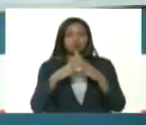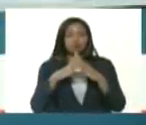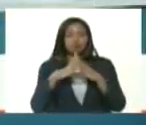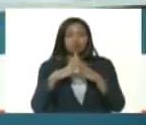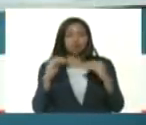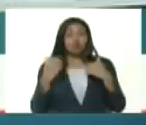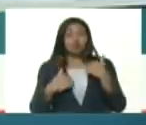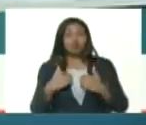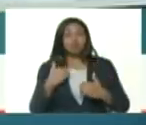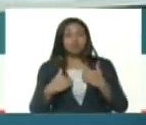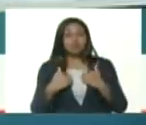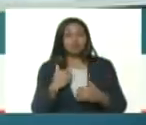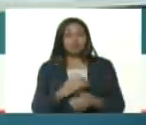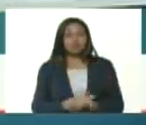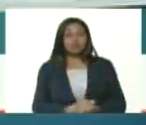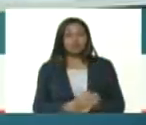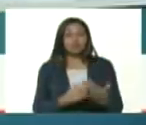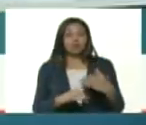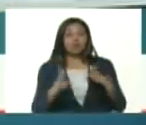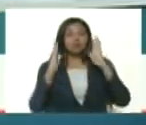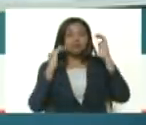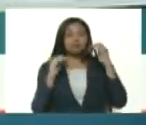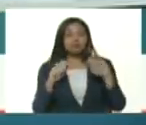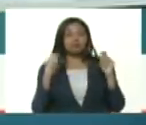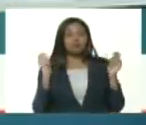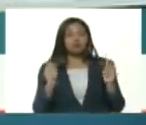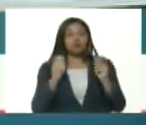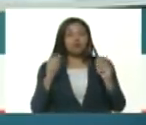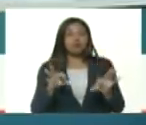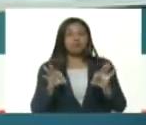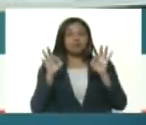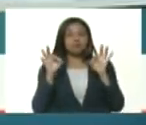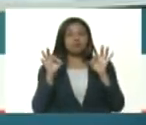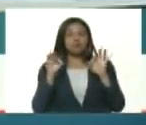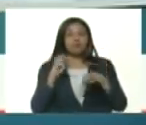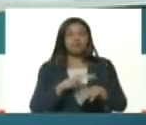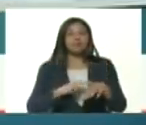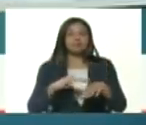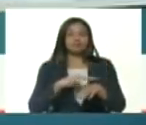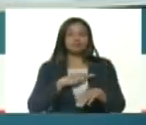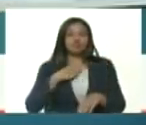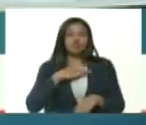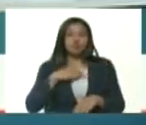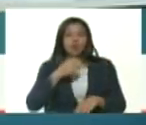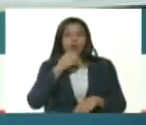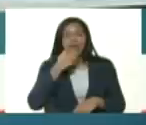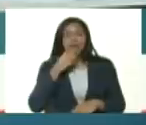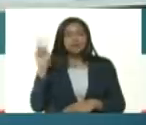miércoles vamos a tener jornadas especiales de la misión Venezuela Bella.